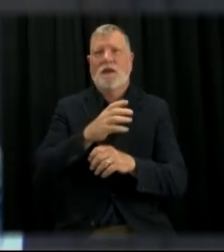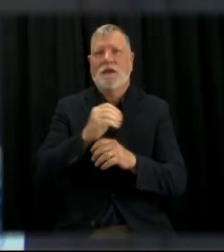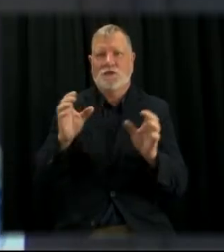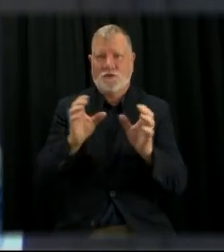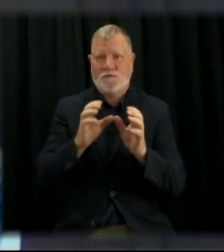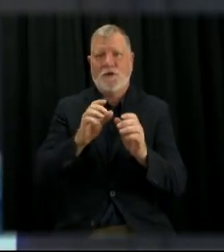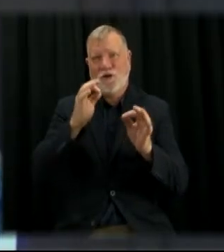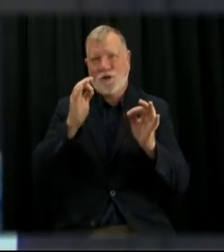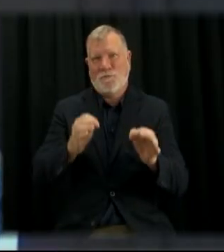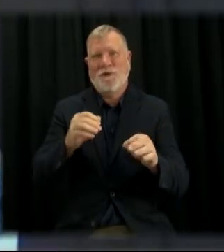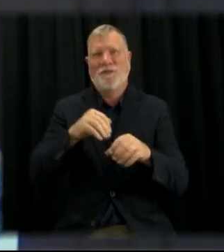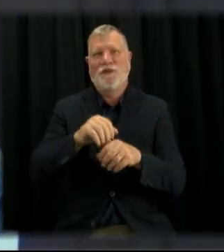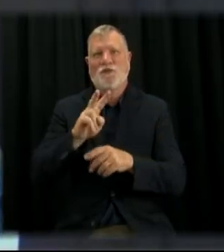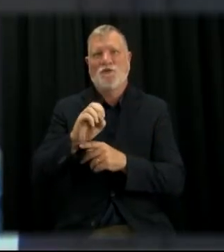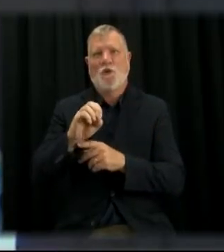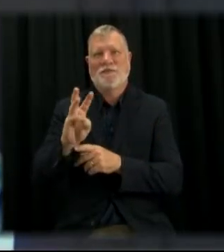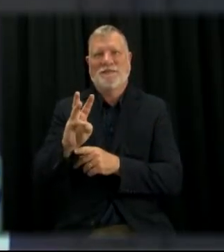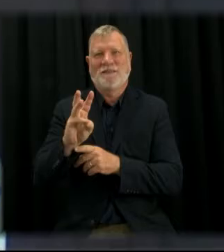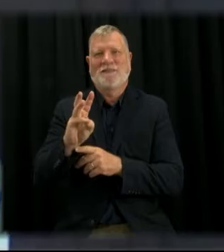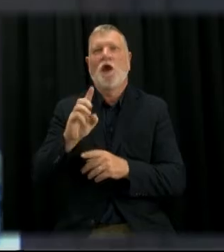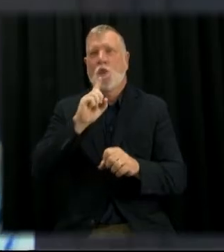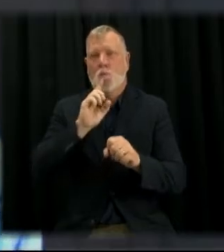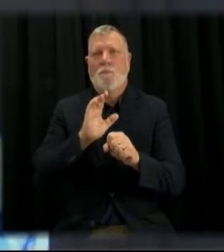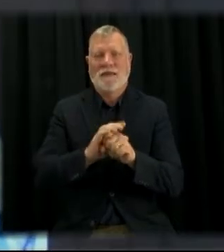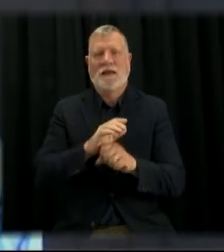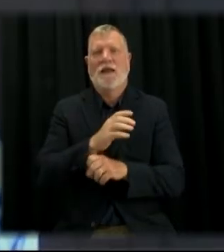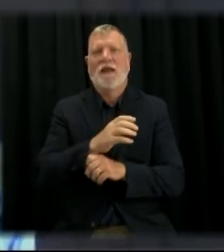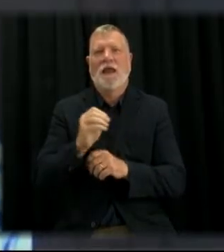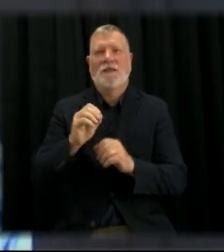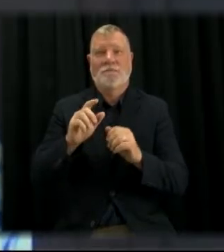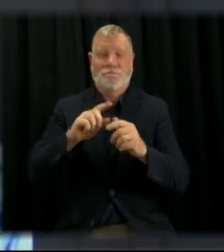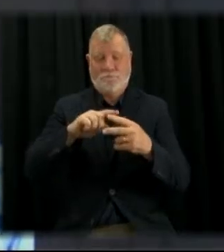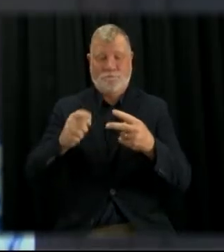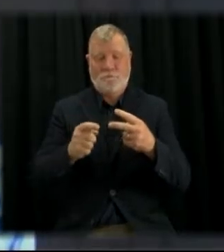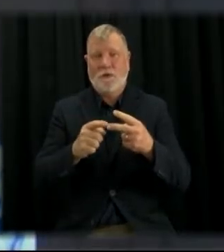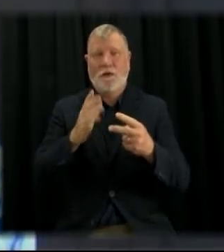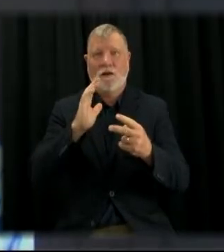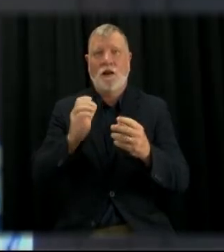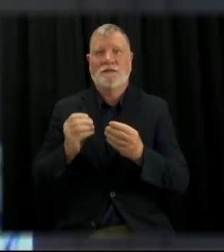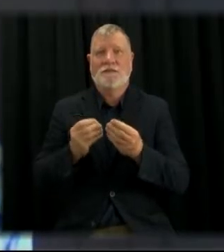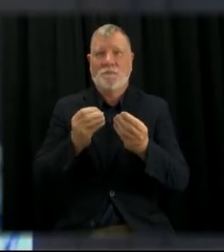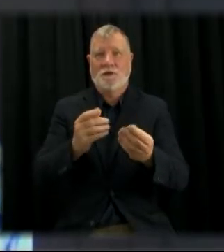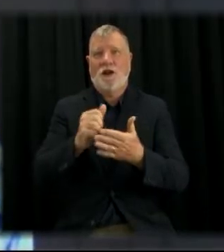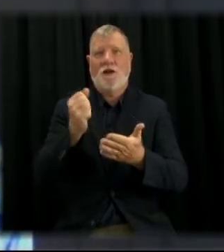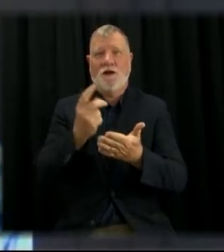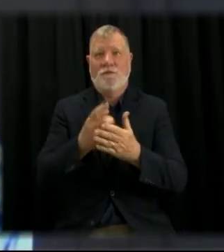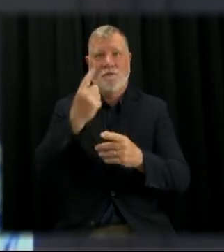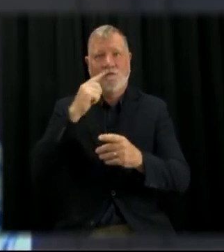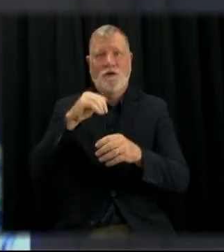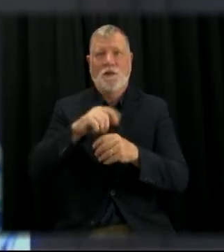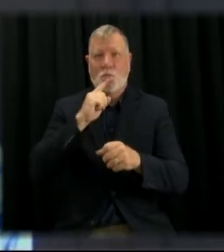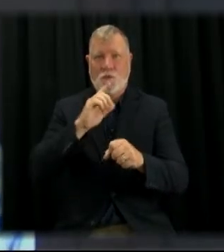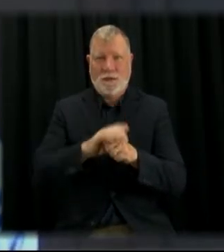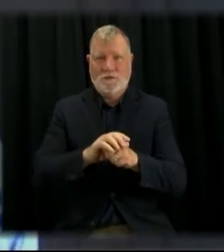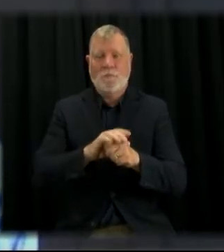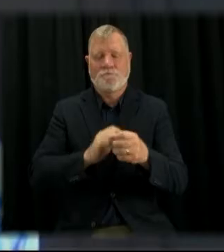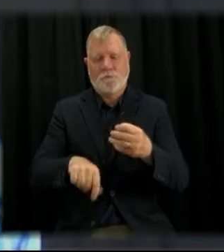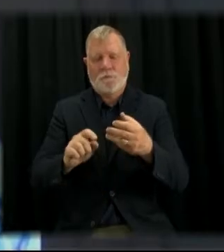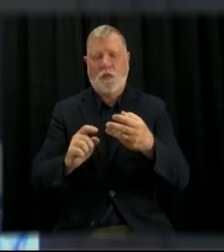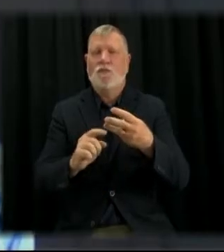y determinaciones bajo la sección 206 de promesa. Segundo, cualquier presentación o autorización autorizada por promesa. Y